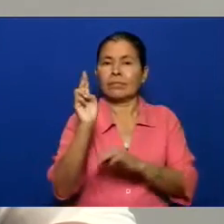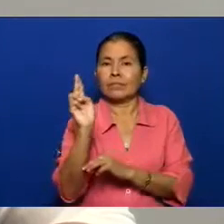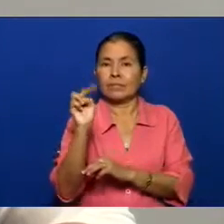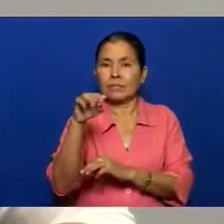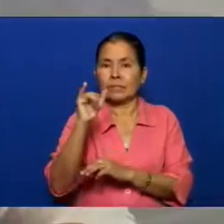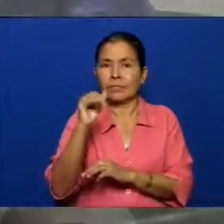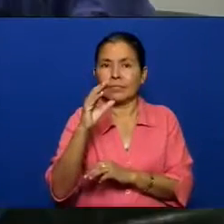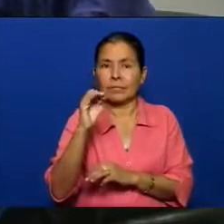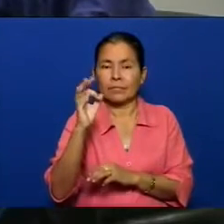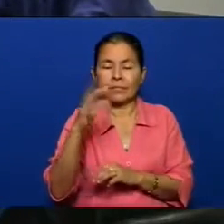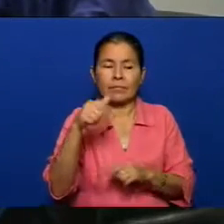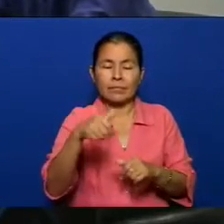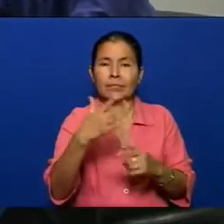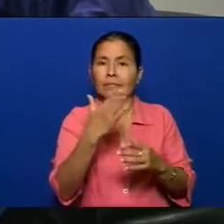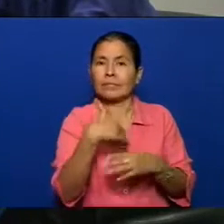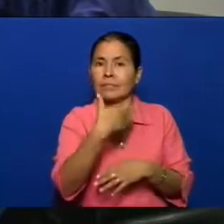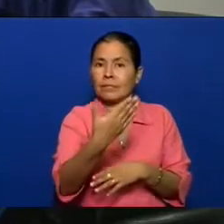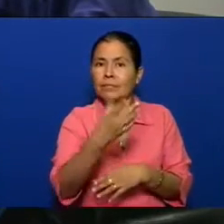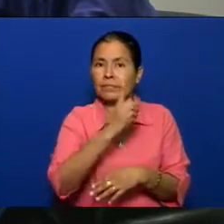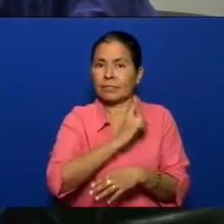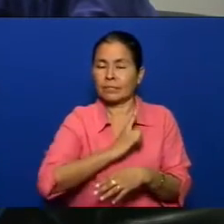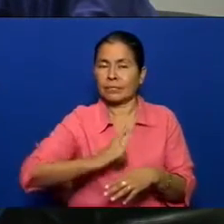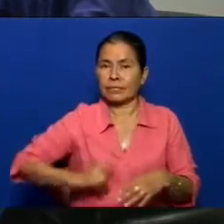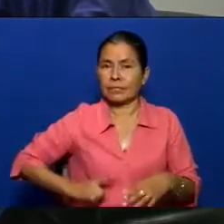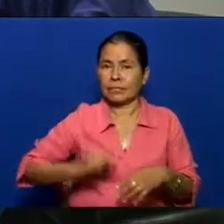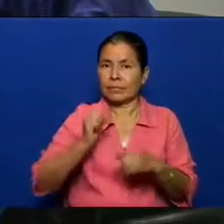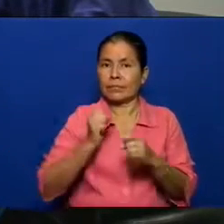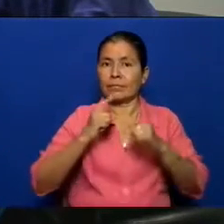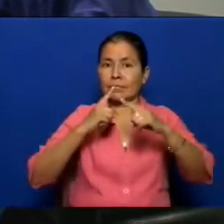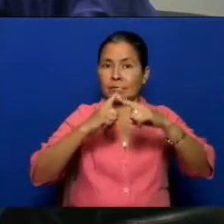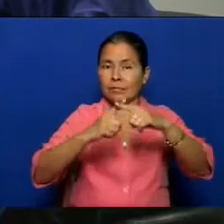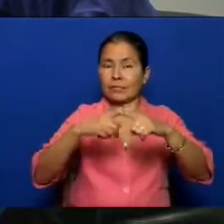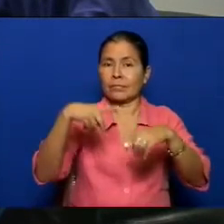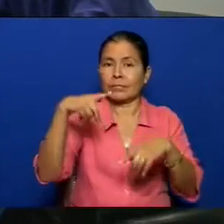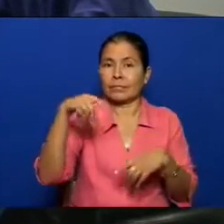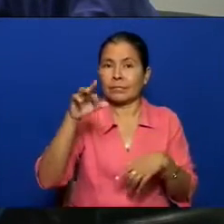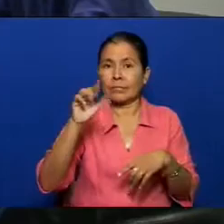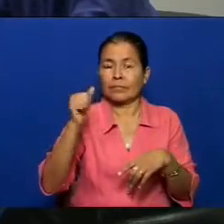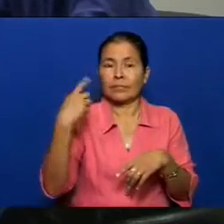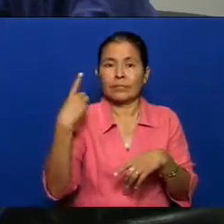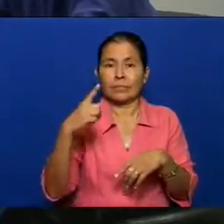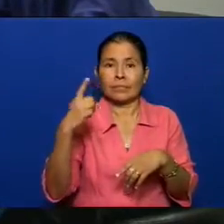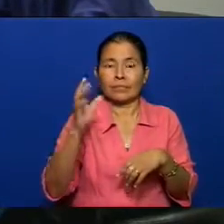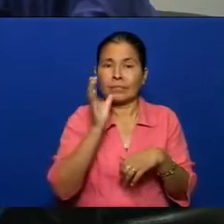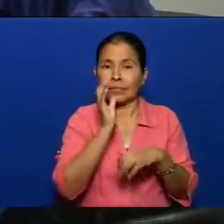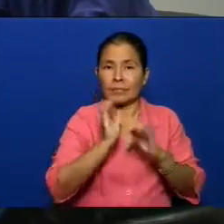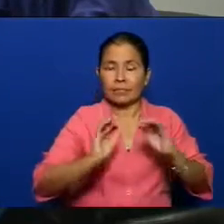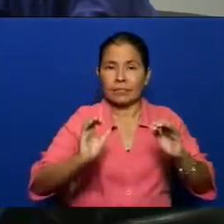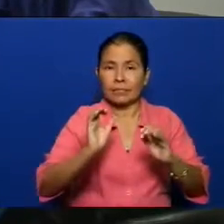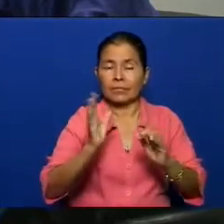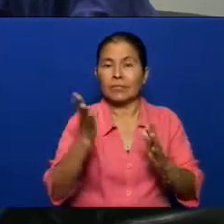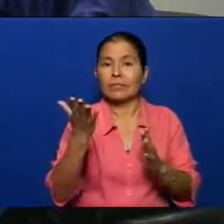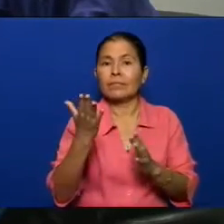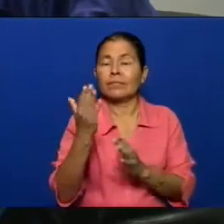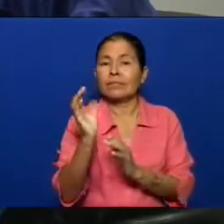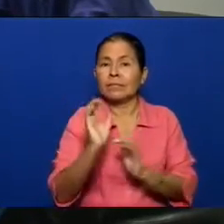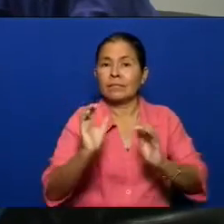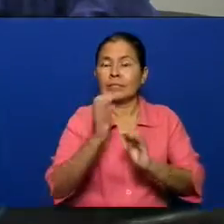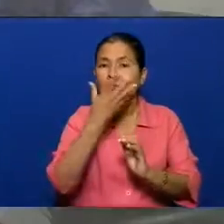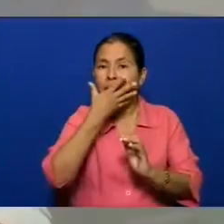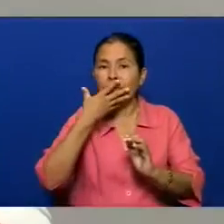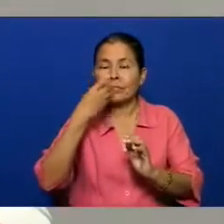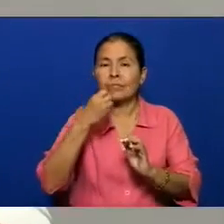Carlos Emilio López, ex procurador especial de la niñez y la adolescencia, con quien conversamos